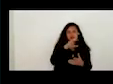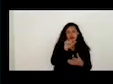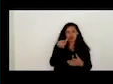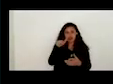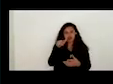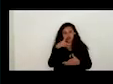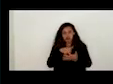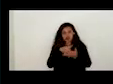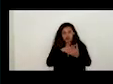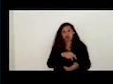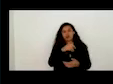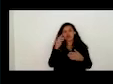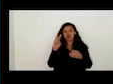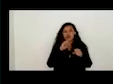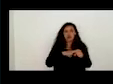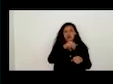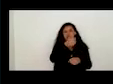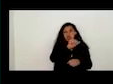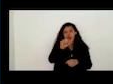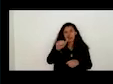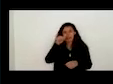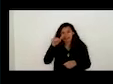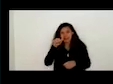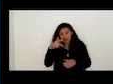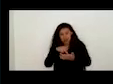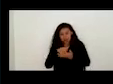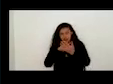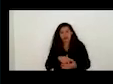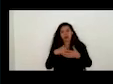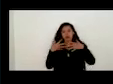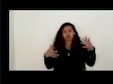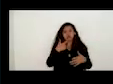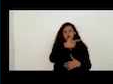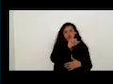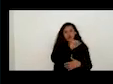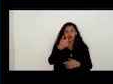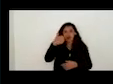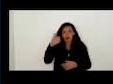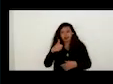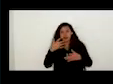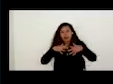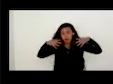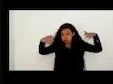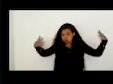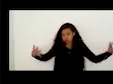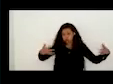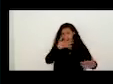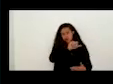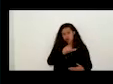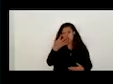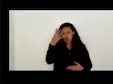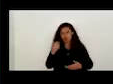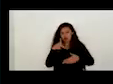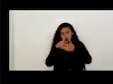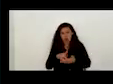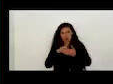normal de 11 a 16 kilogramos, en sobrepeso de 7 a 11 y en obesidad de 5 a 9. Realmente es preocupante